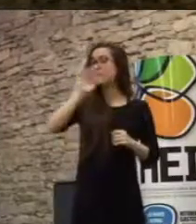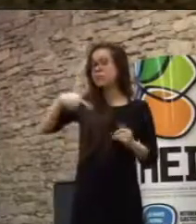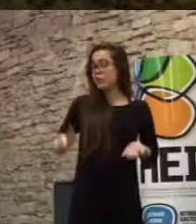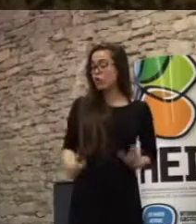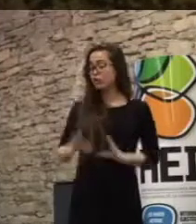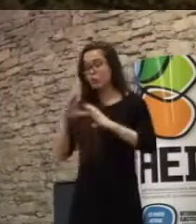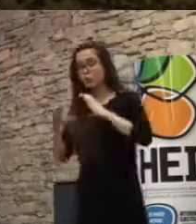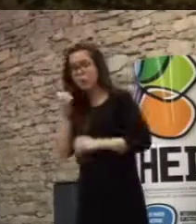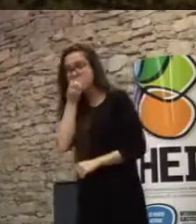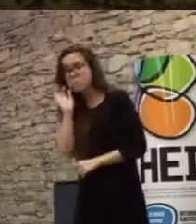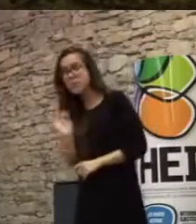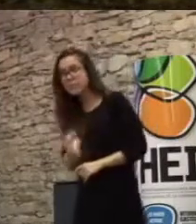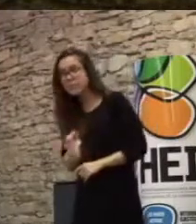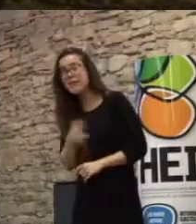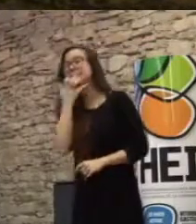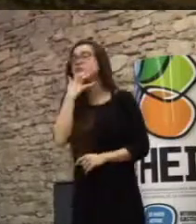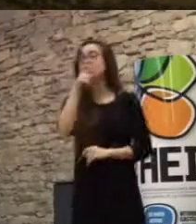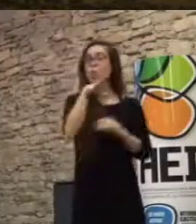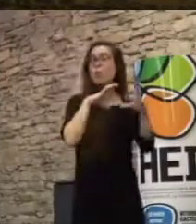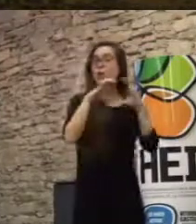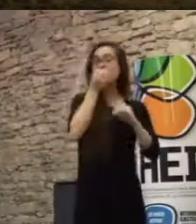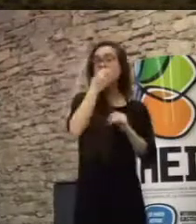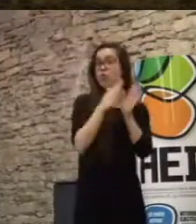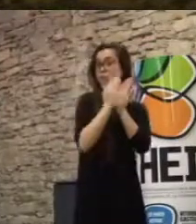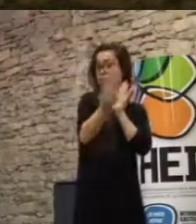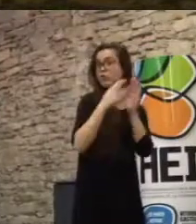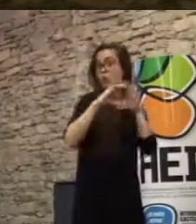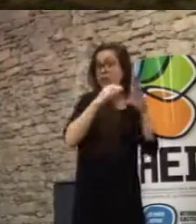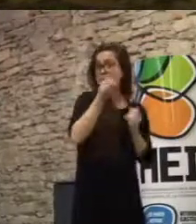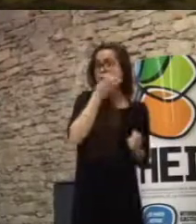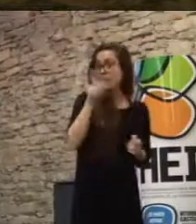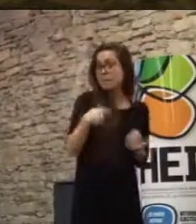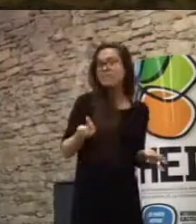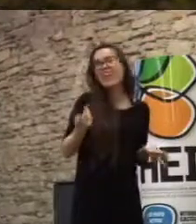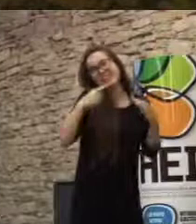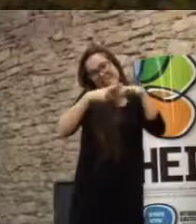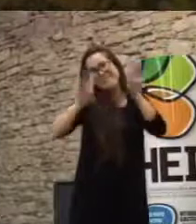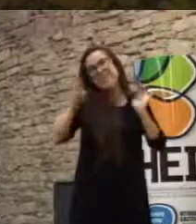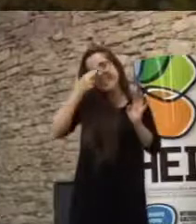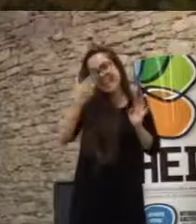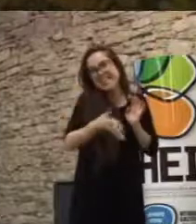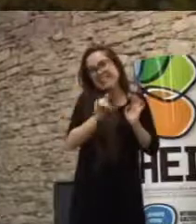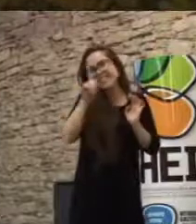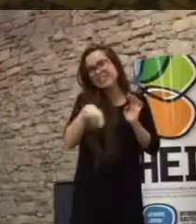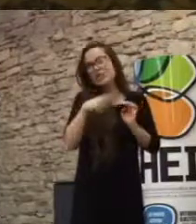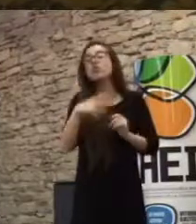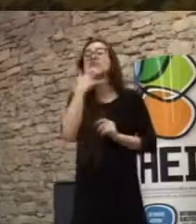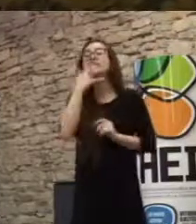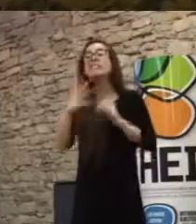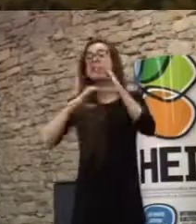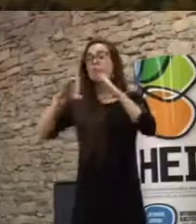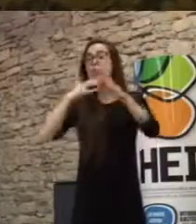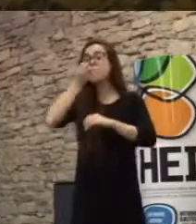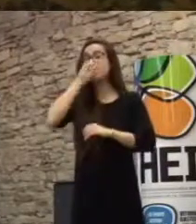hijos si tú sabes comunicar bien te puede comunicar bien con tus vecinos otra cosa que no te interese incluso si sabes comunicar bien te puedes comunicar